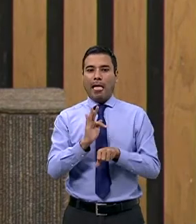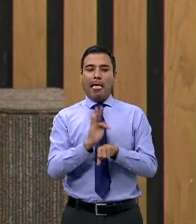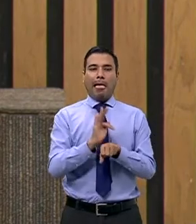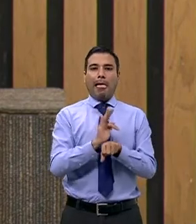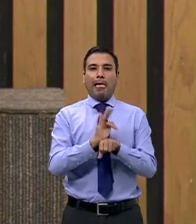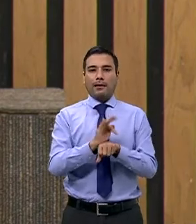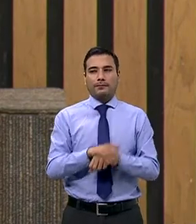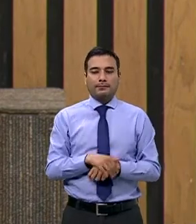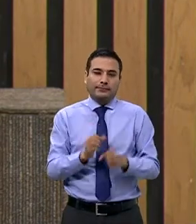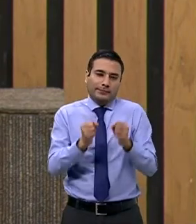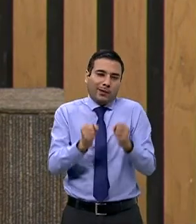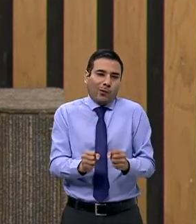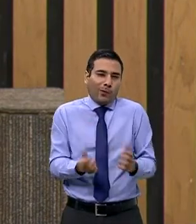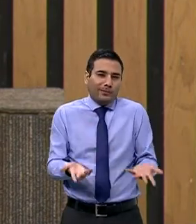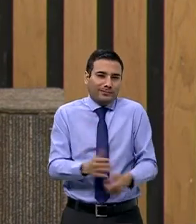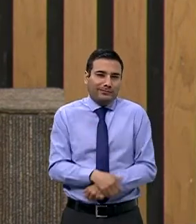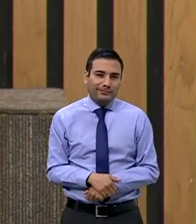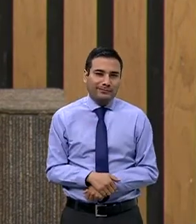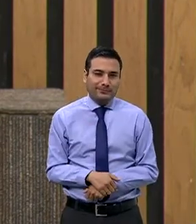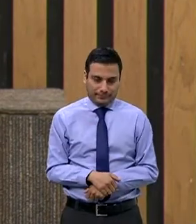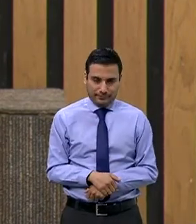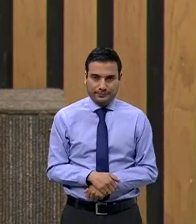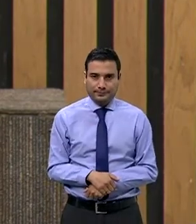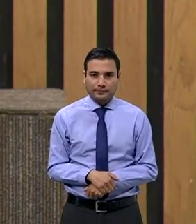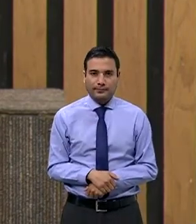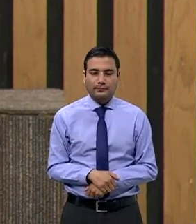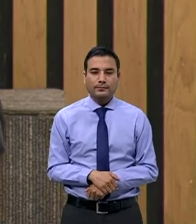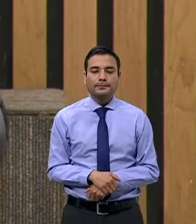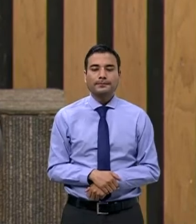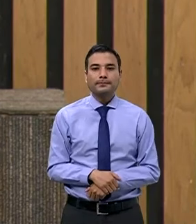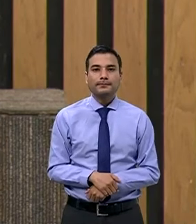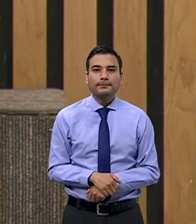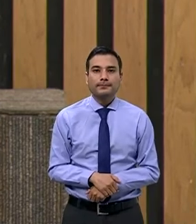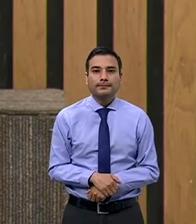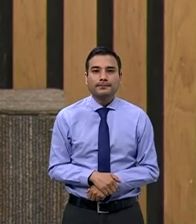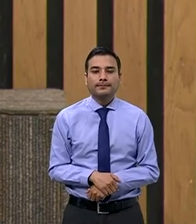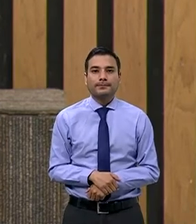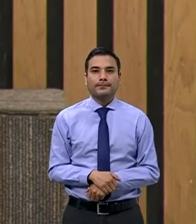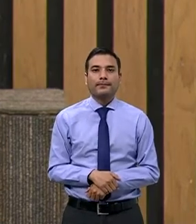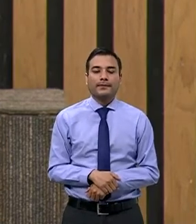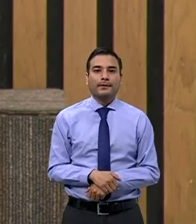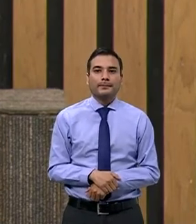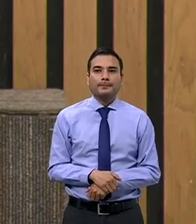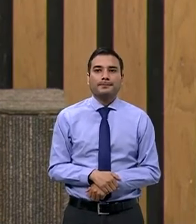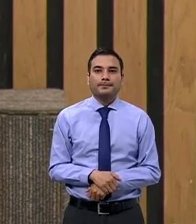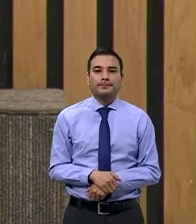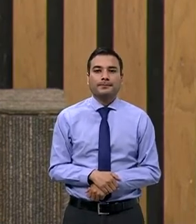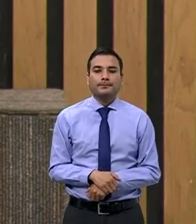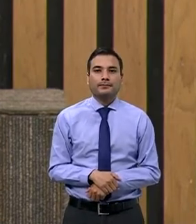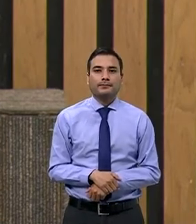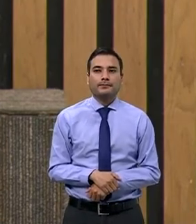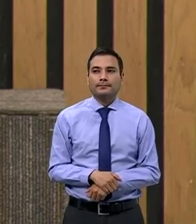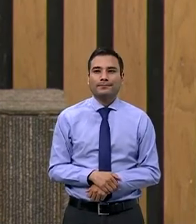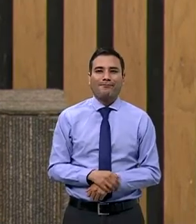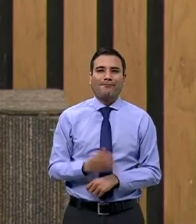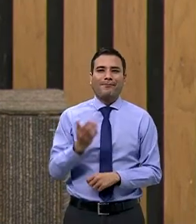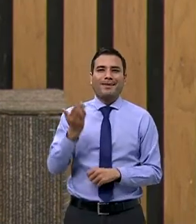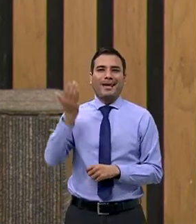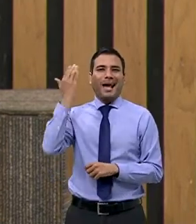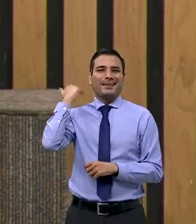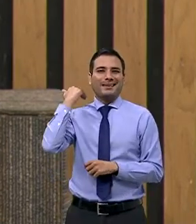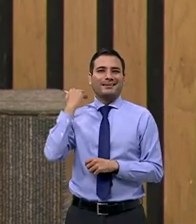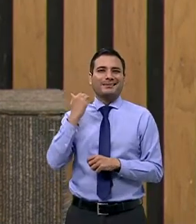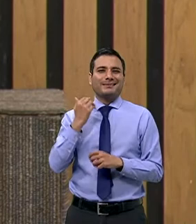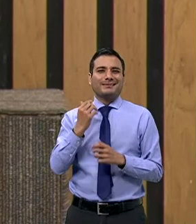concluyó me parece incorrecto que se traiga a la población los resultados electorales de la elección federal